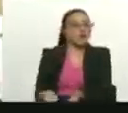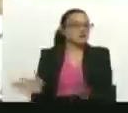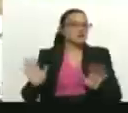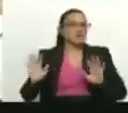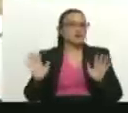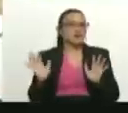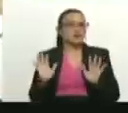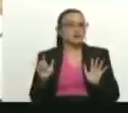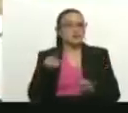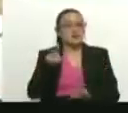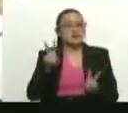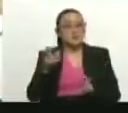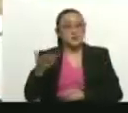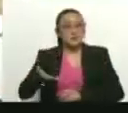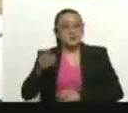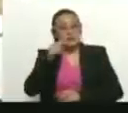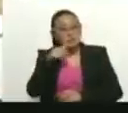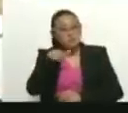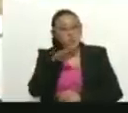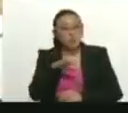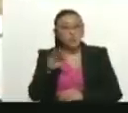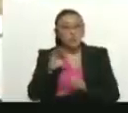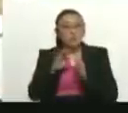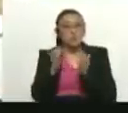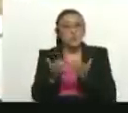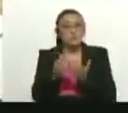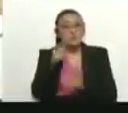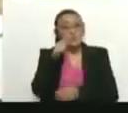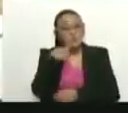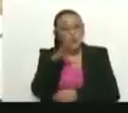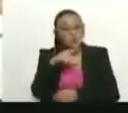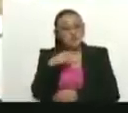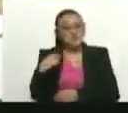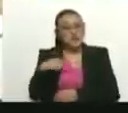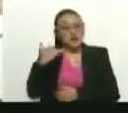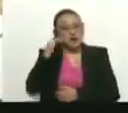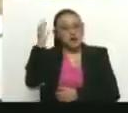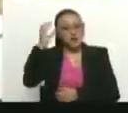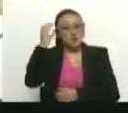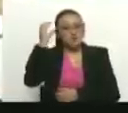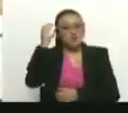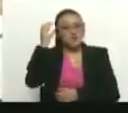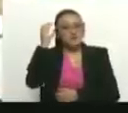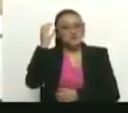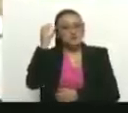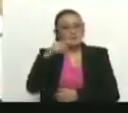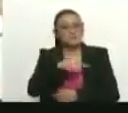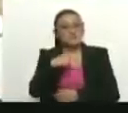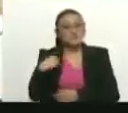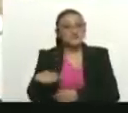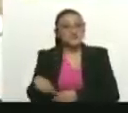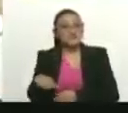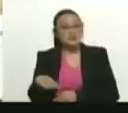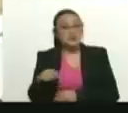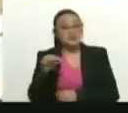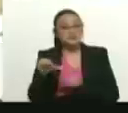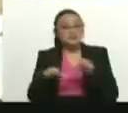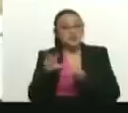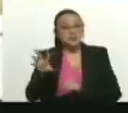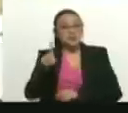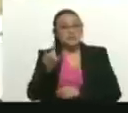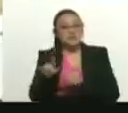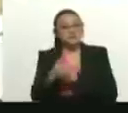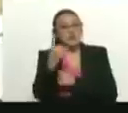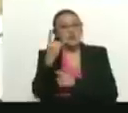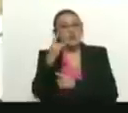muy importante, que los pueblos del mundo, el pueblo chino lo tenga consciente. Con China, en el siglo XXI, ha surgido